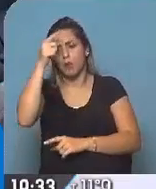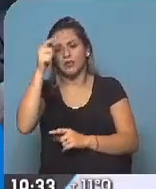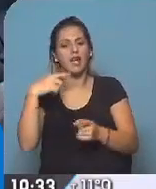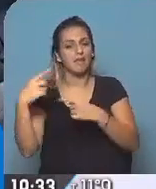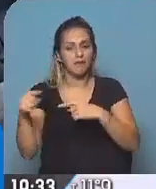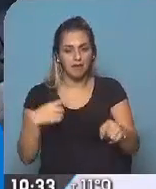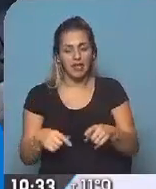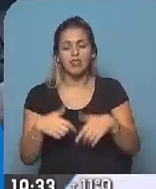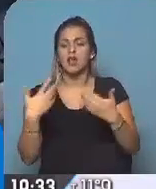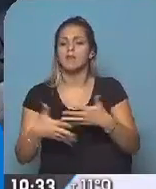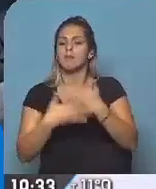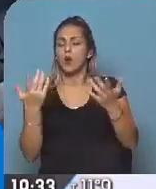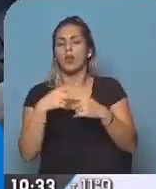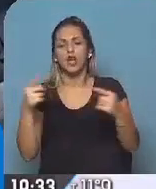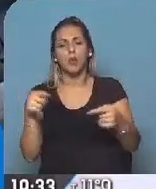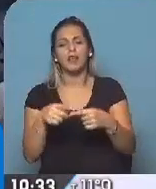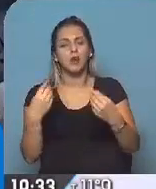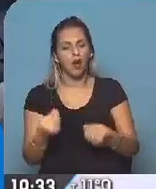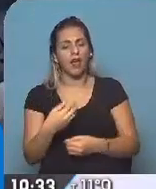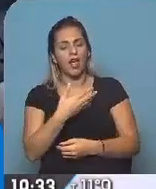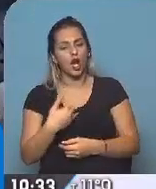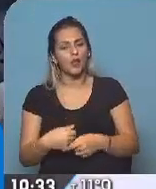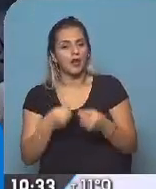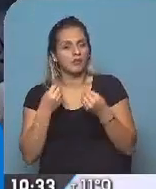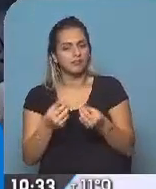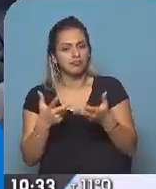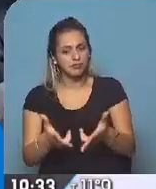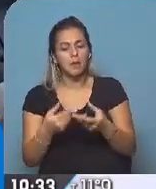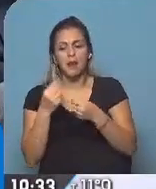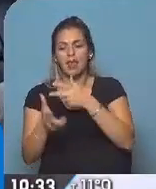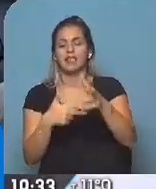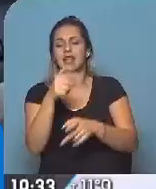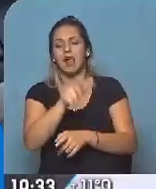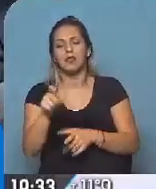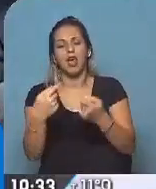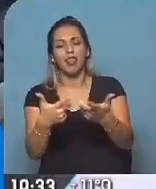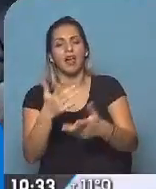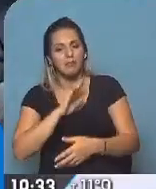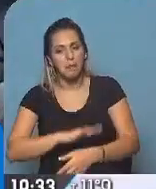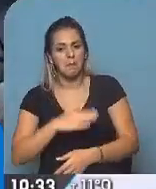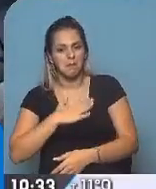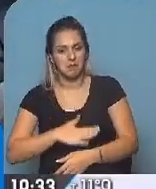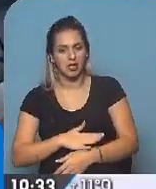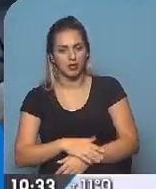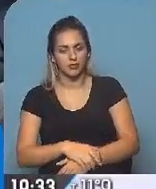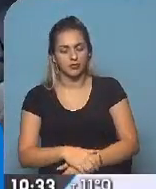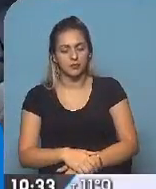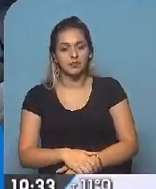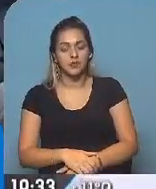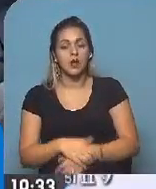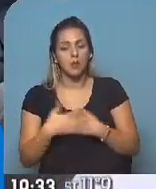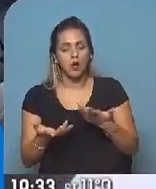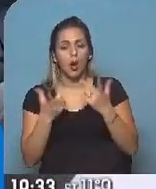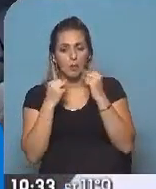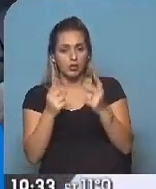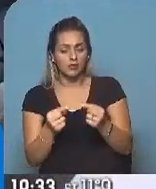A grandes rasgos, ¿cuál es el objetivo que buscan y qué es concretamente lo que puede decirle a la gente para llevarles tranquilidad? Bueno, protestar se